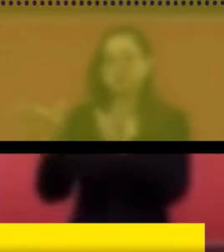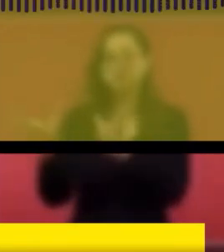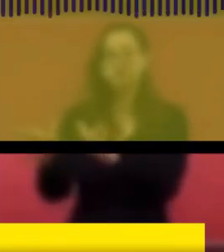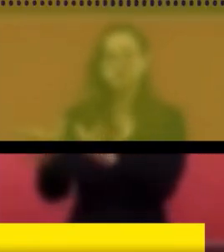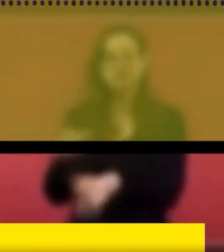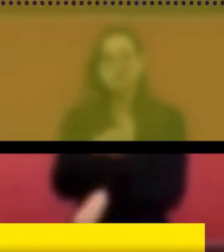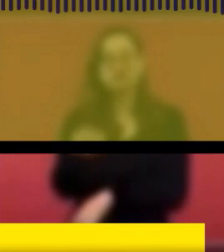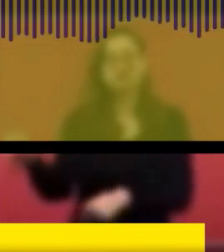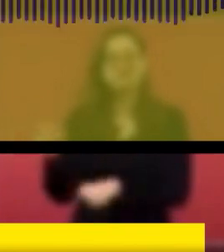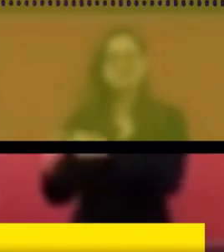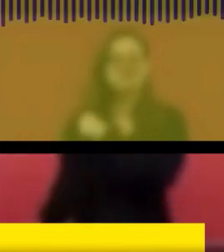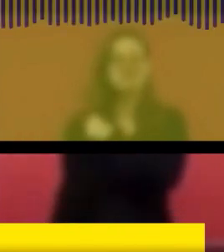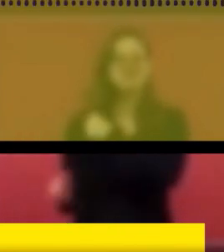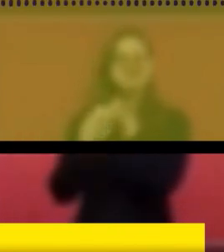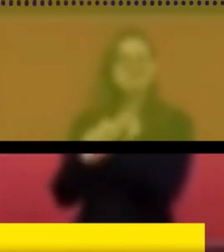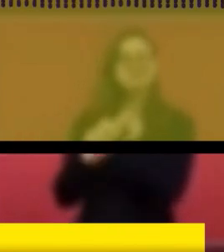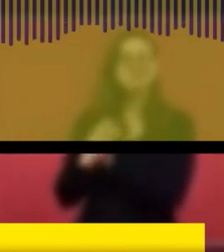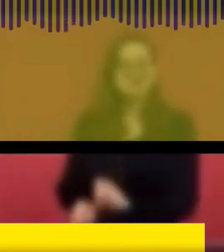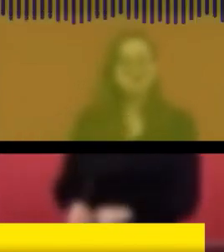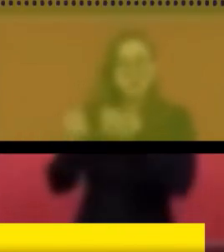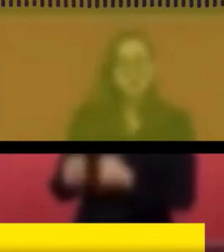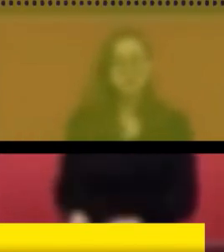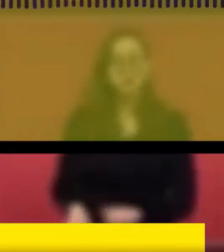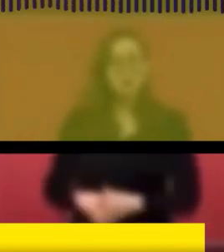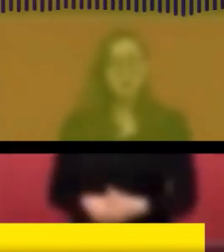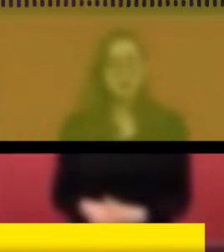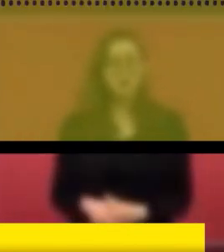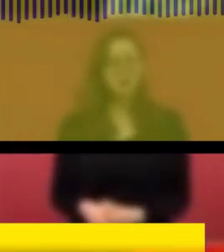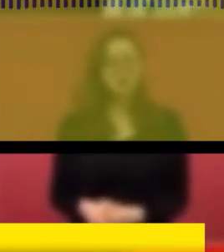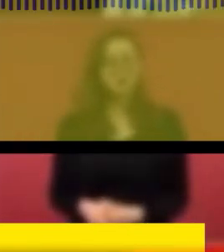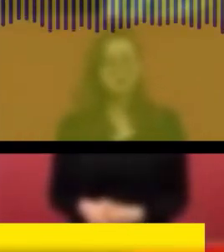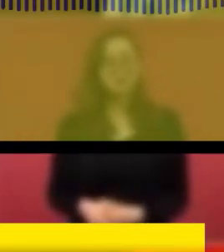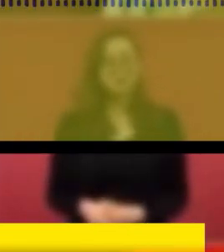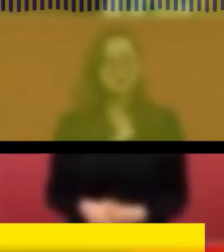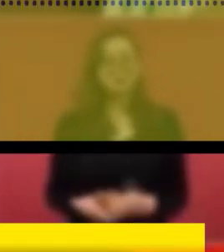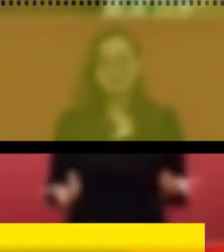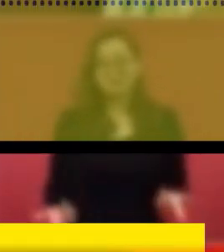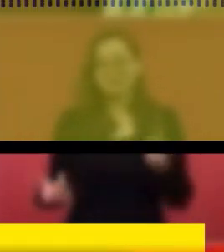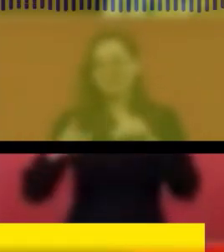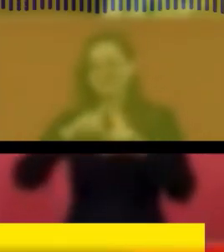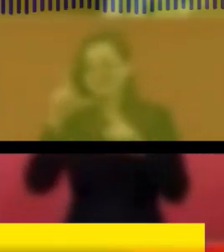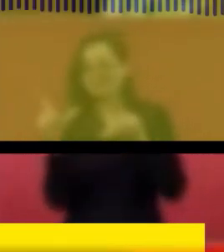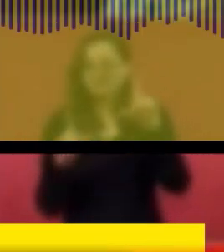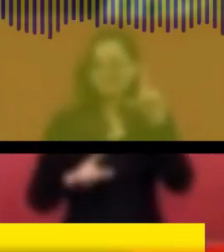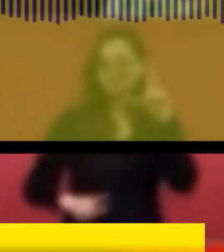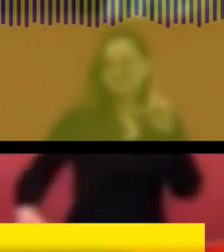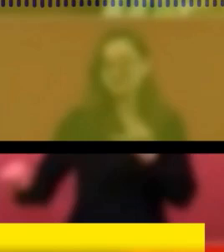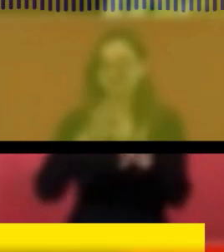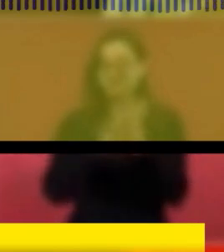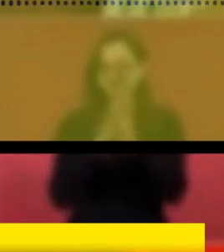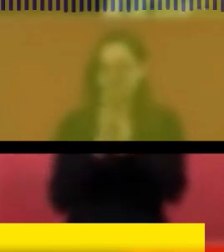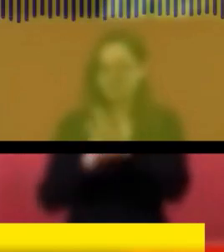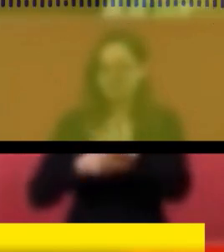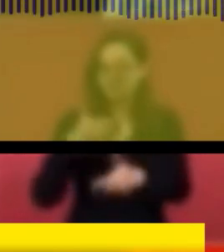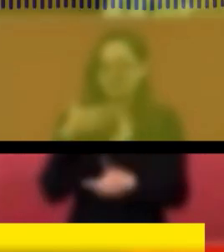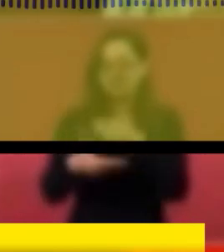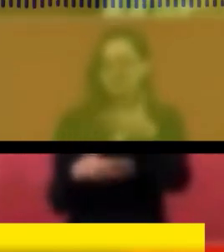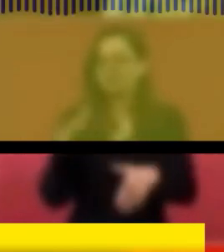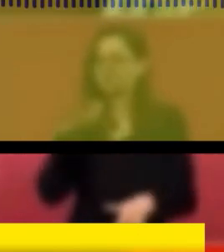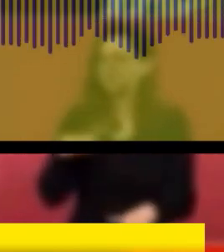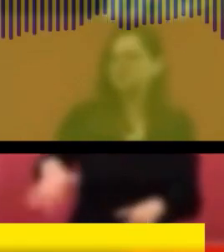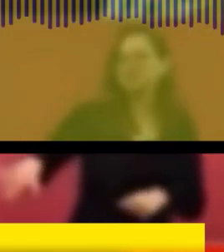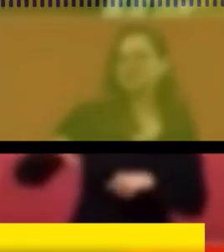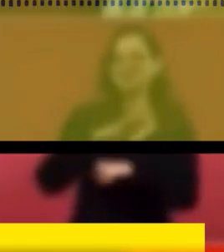Andrés Manuel López Obrador, la sinceridad para tratar de manera chueca la política. Ha dicho, ayudando a los pobres uno va a la